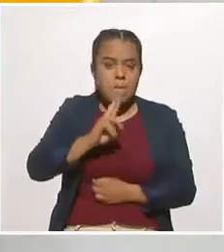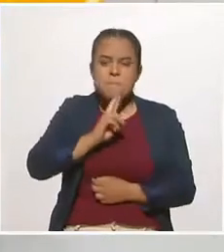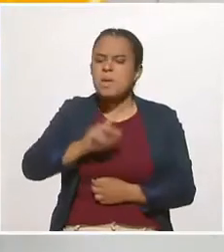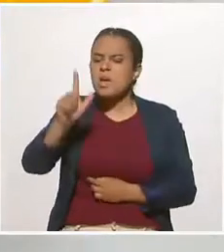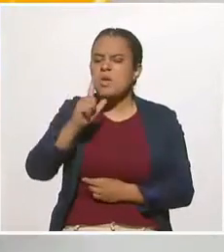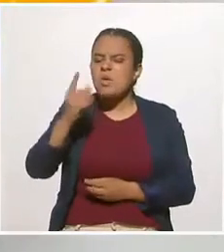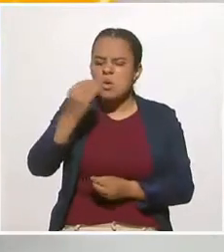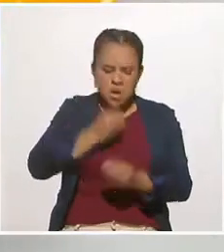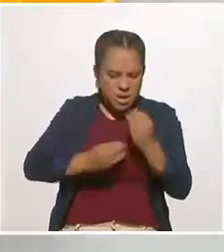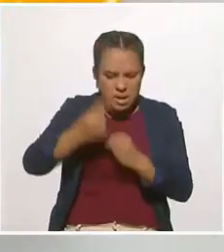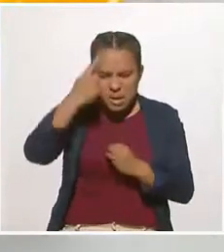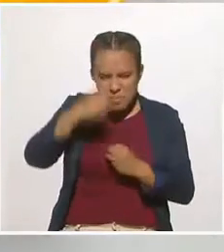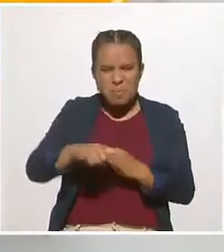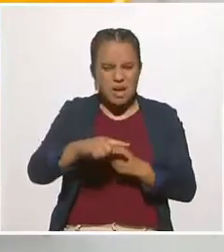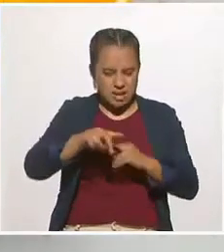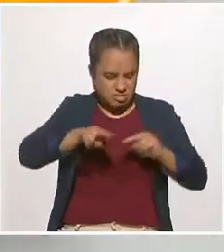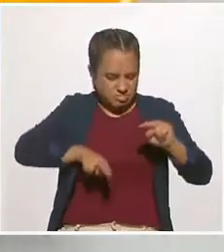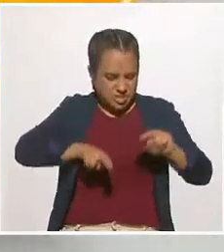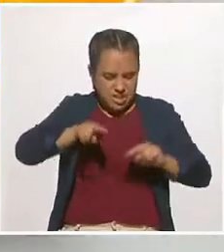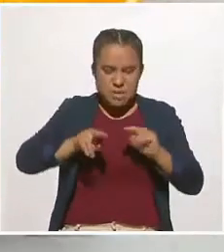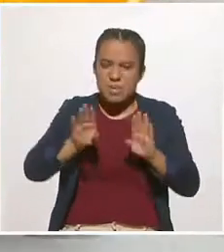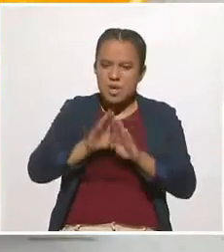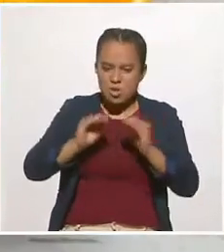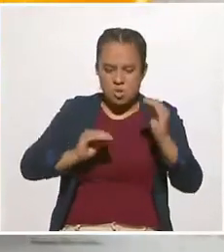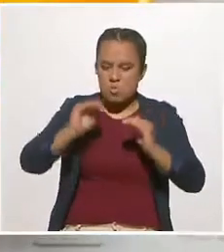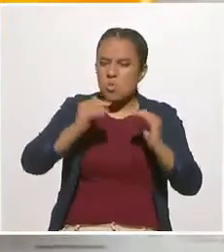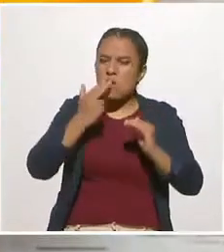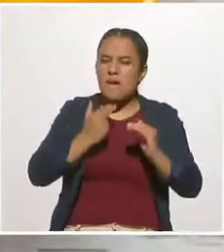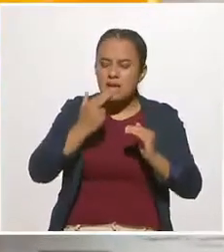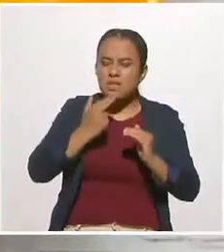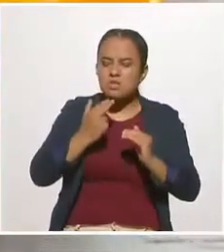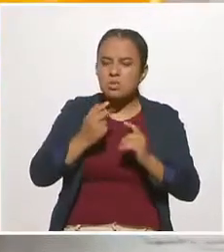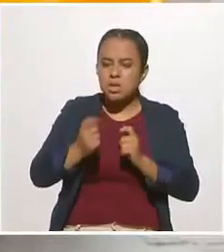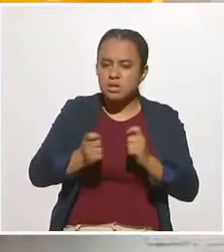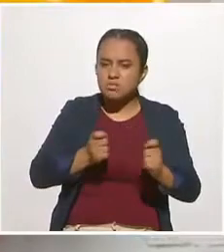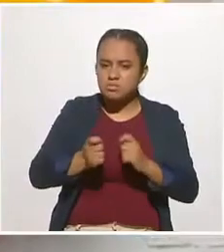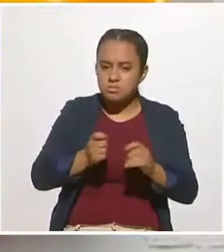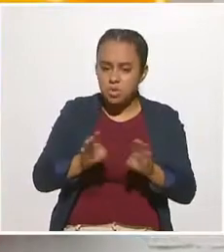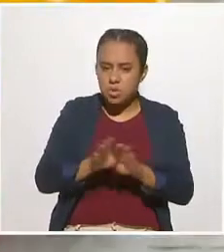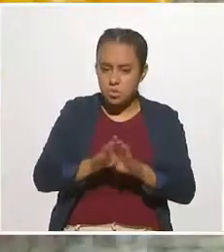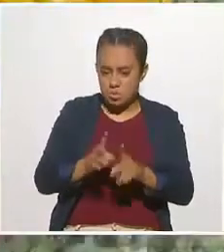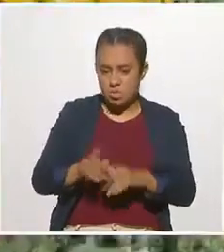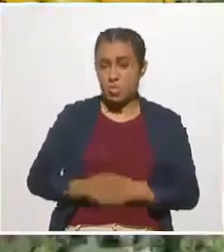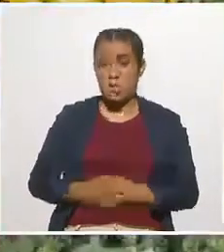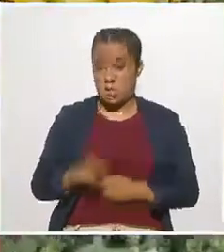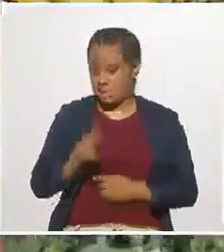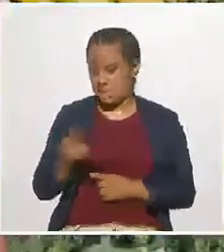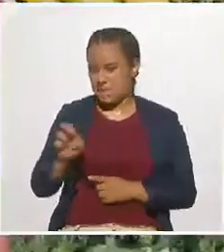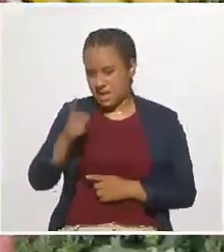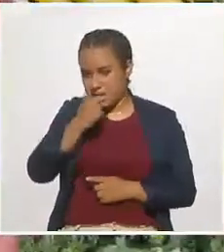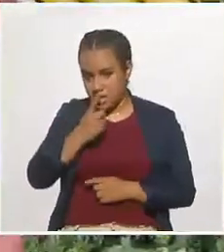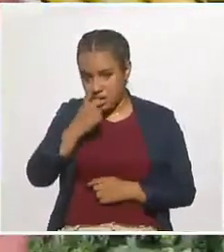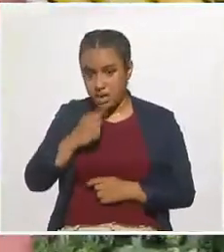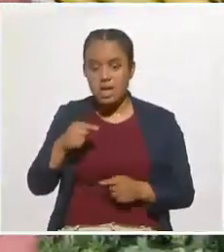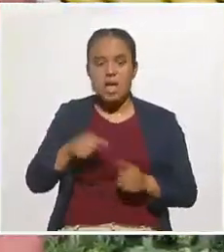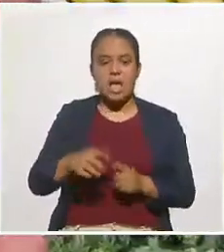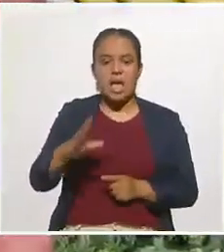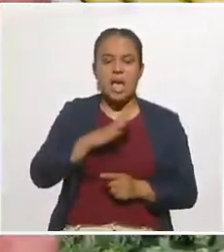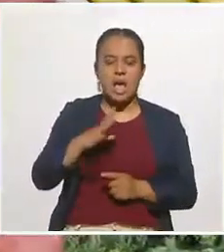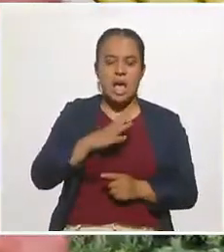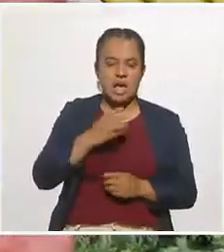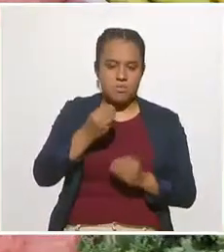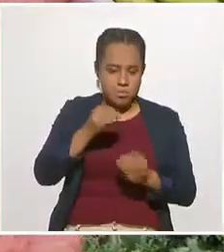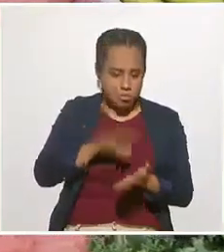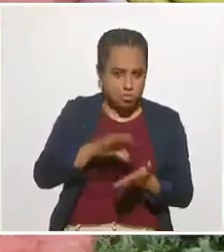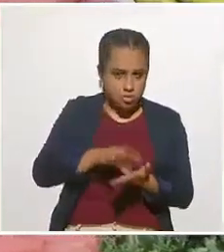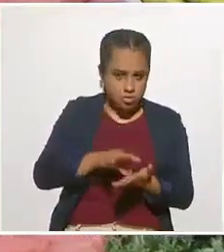los niveles altos de glucosa en caso de prediabetes son aquellos que tienen un índice glucémico bajo como